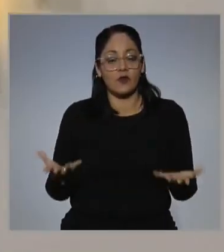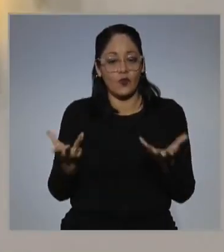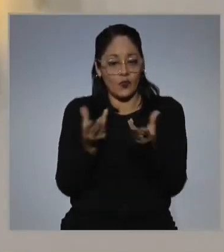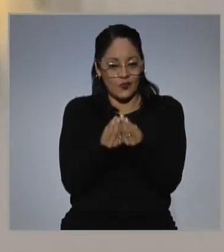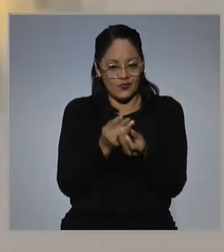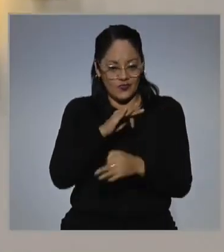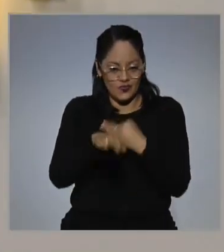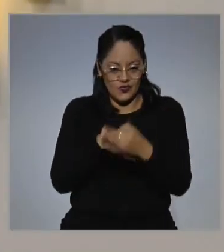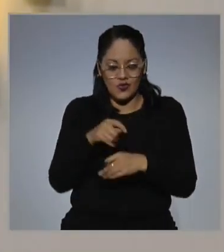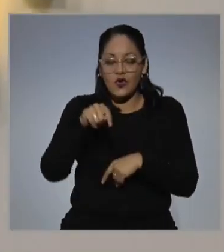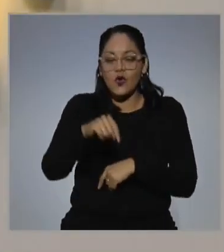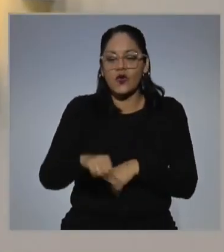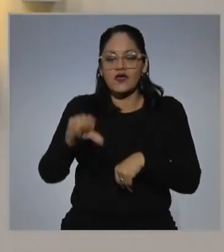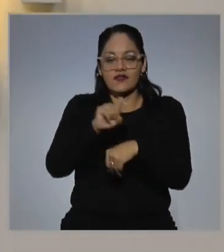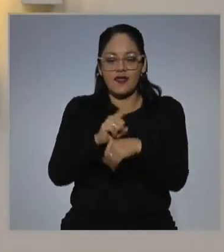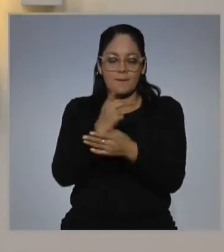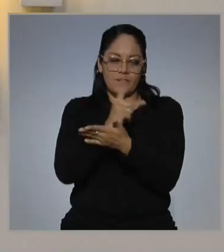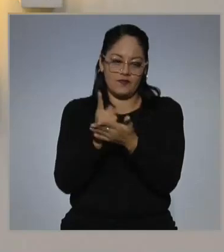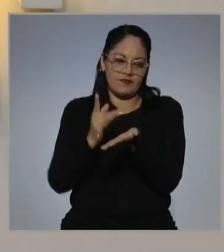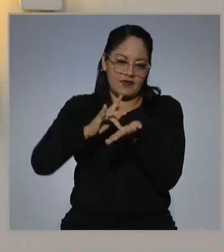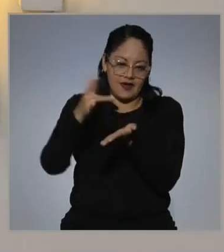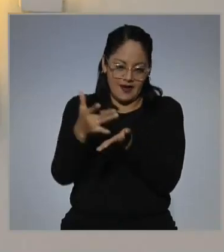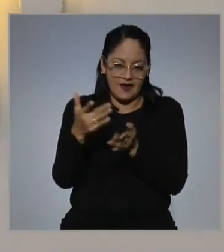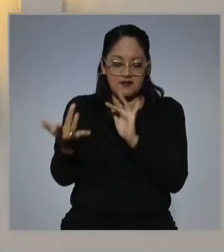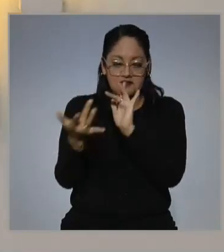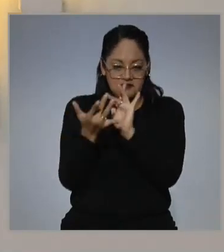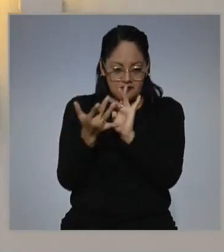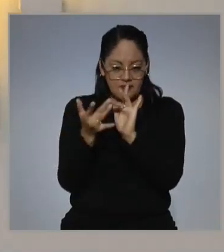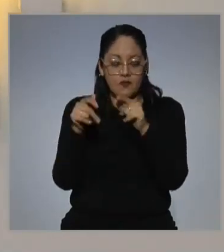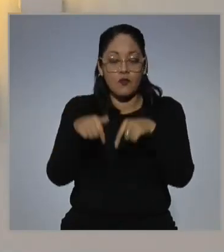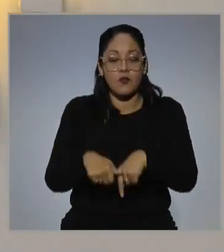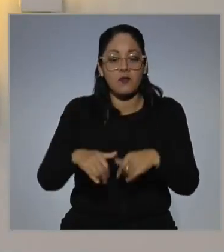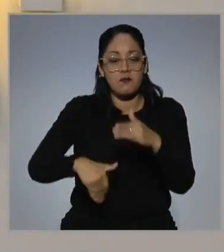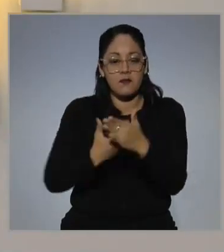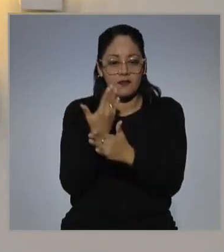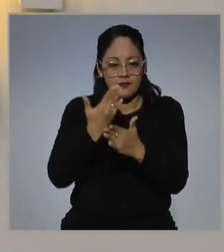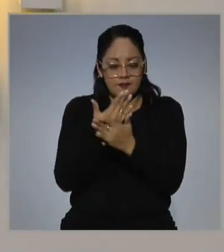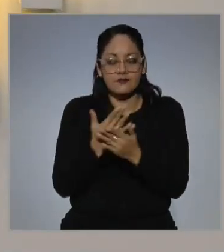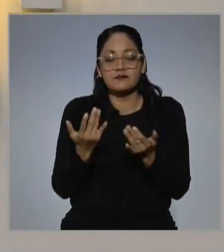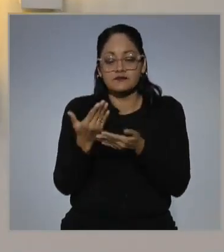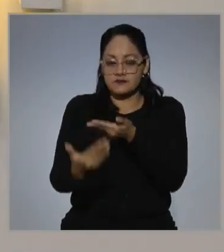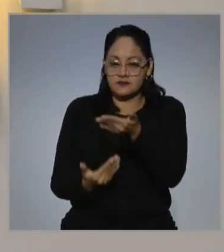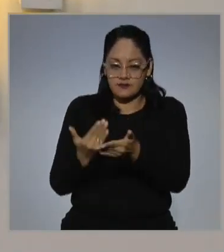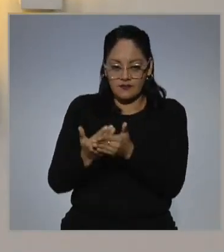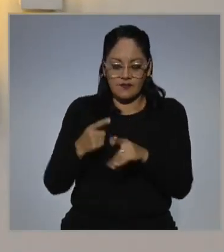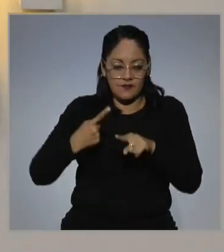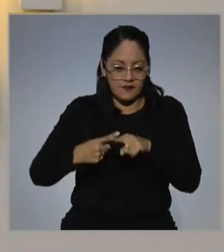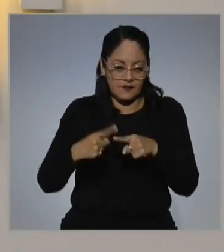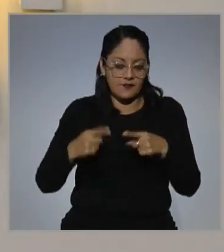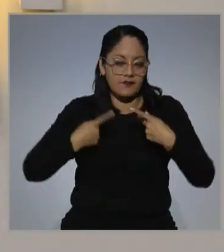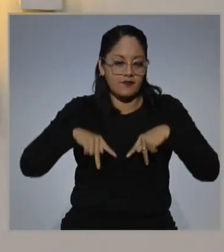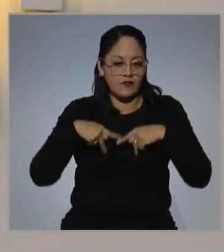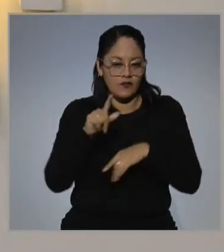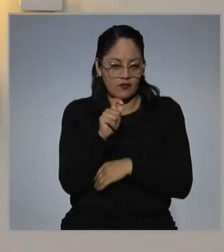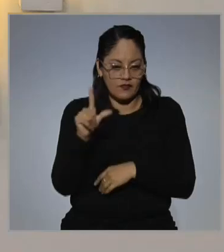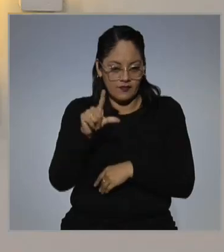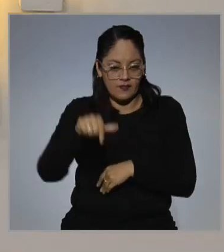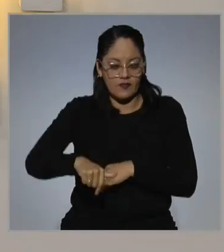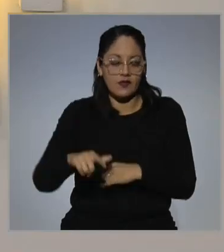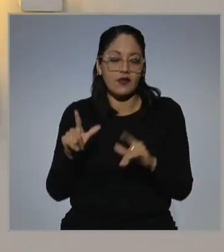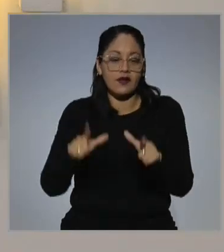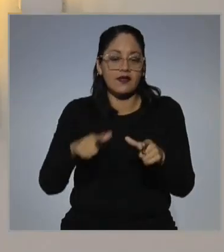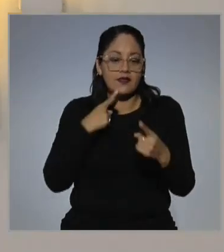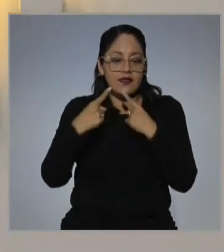Juntos todos haremos este programa. Gracias por estar enlazados con nosotros esta mañana. Les presentamos a nuestros invitados en el panel